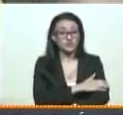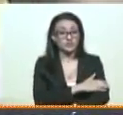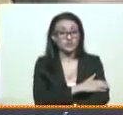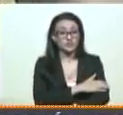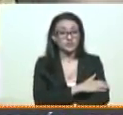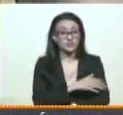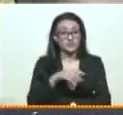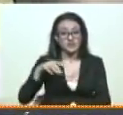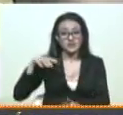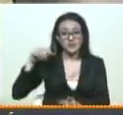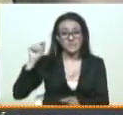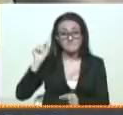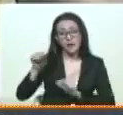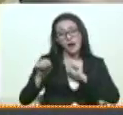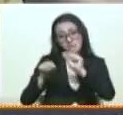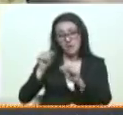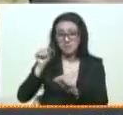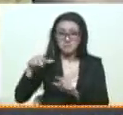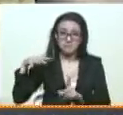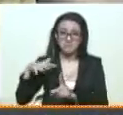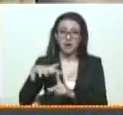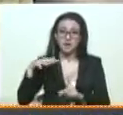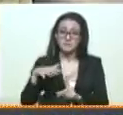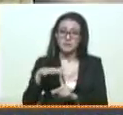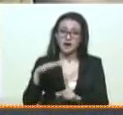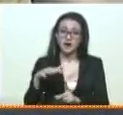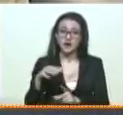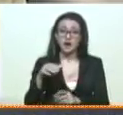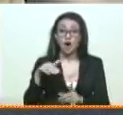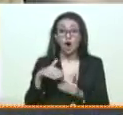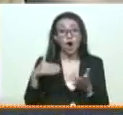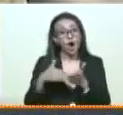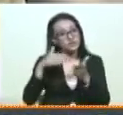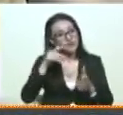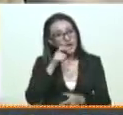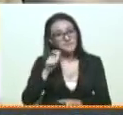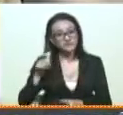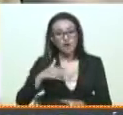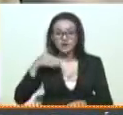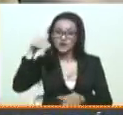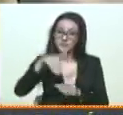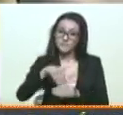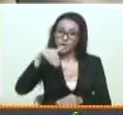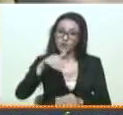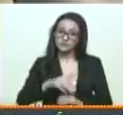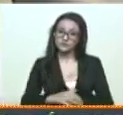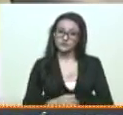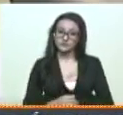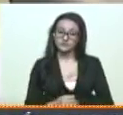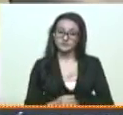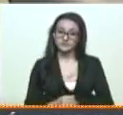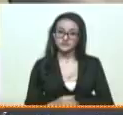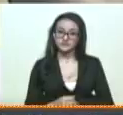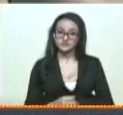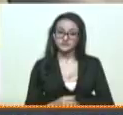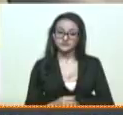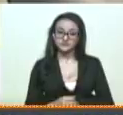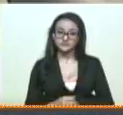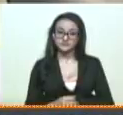con ataques para los electores que osaran a llegar a ejercer su derecho al voto.